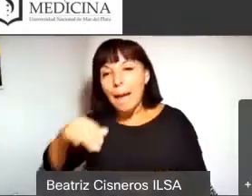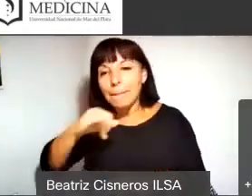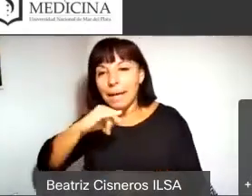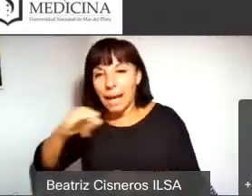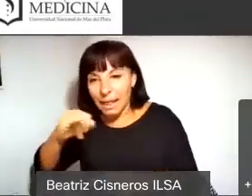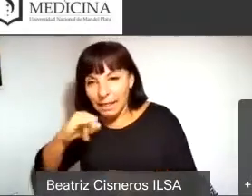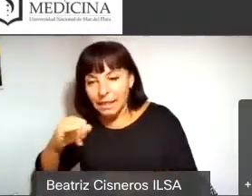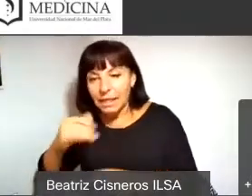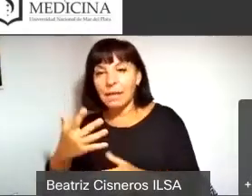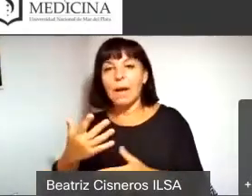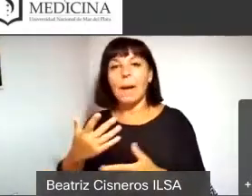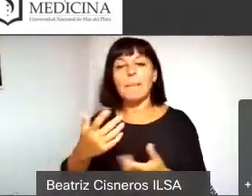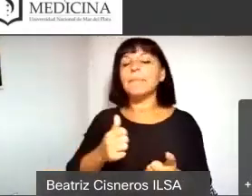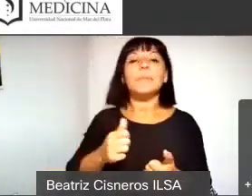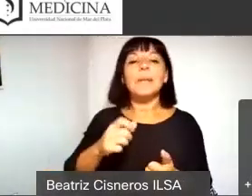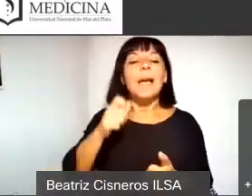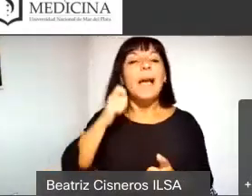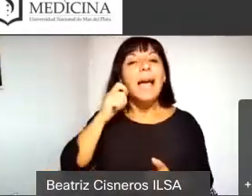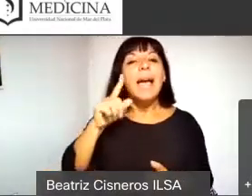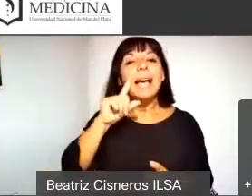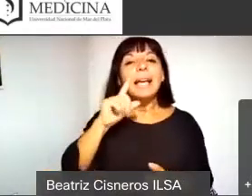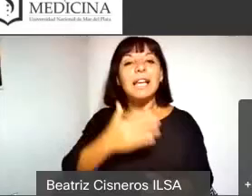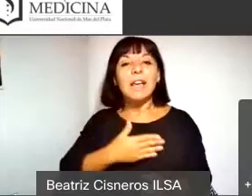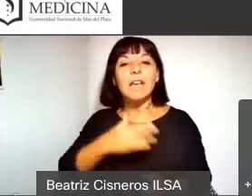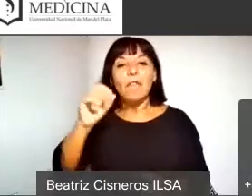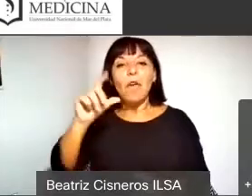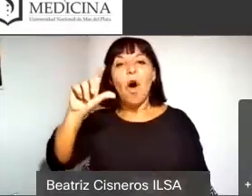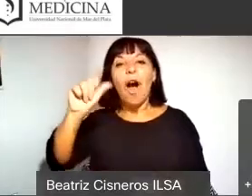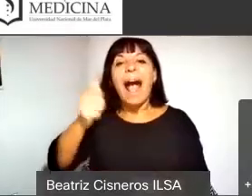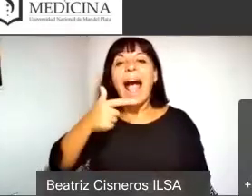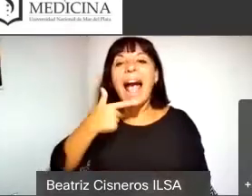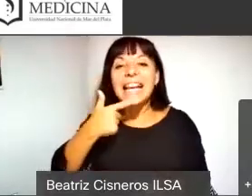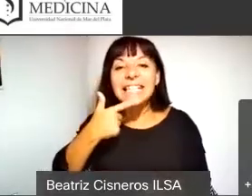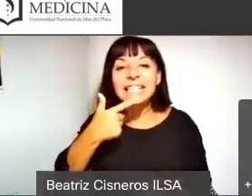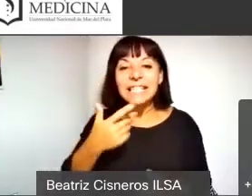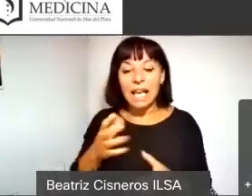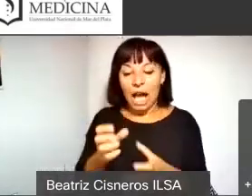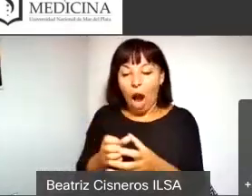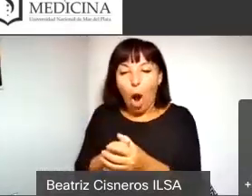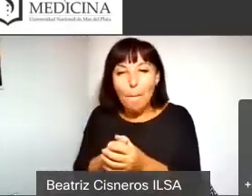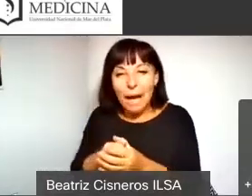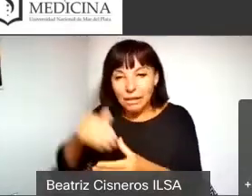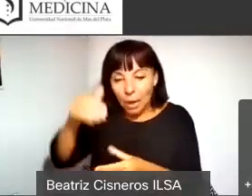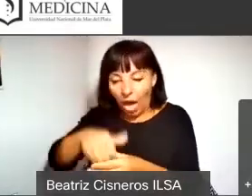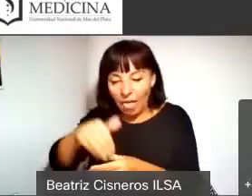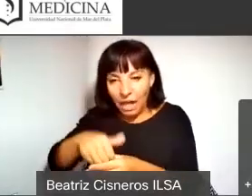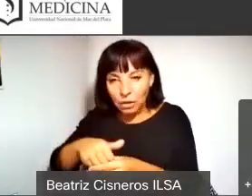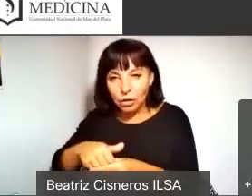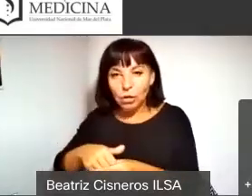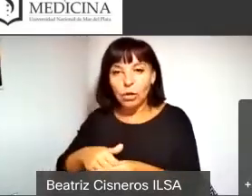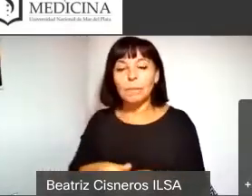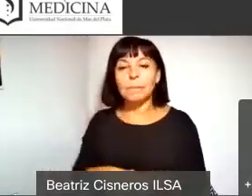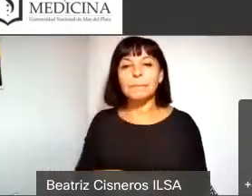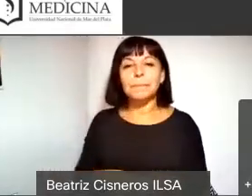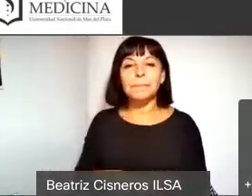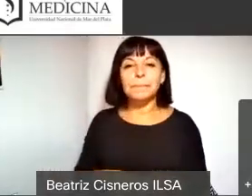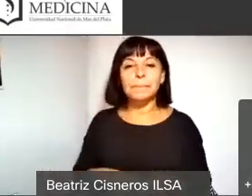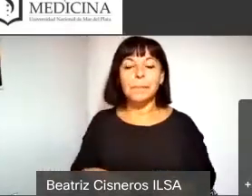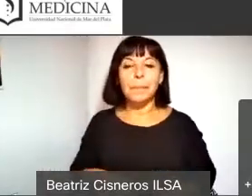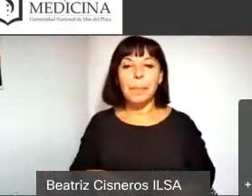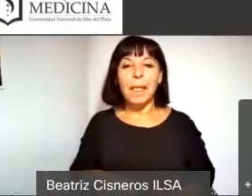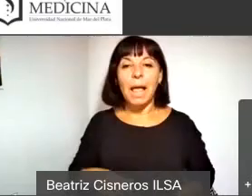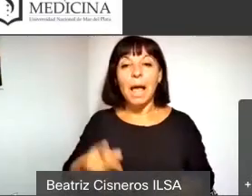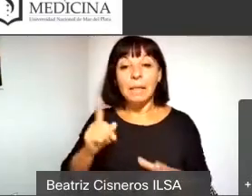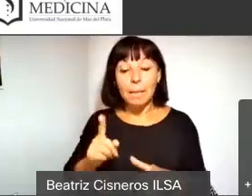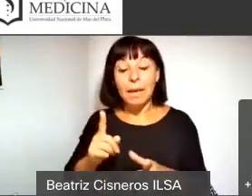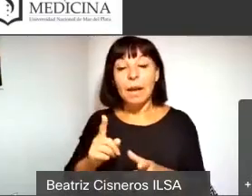del glicocálix y que si sus componentes están compactados reciben el nombre de cápsula. ¿Qué más poseen? Dijimos que los